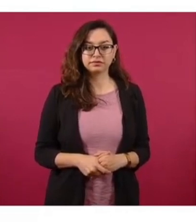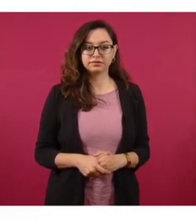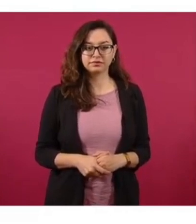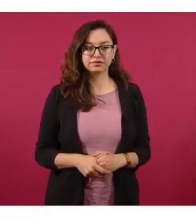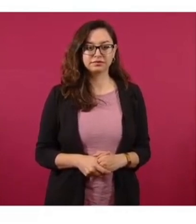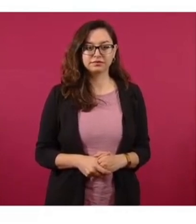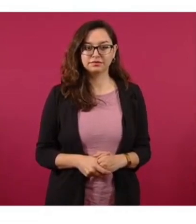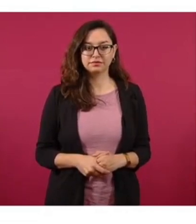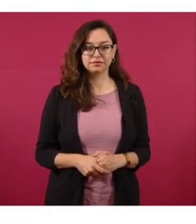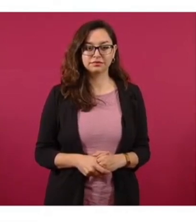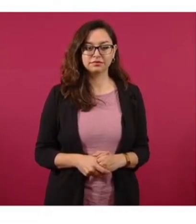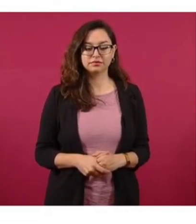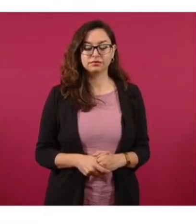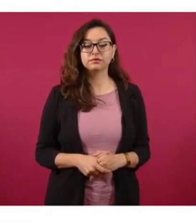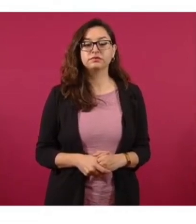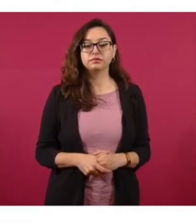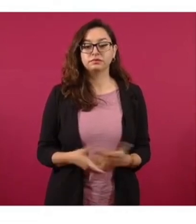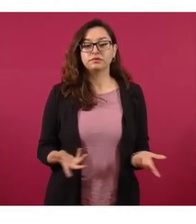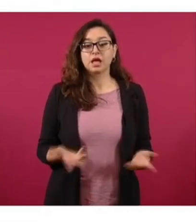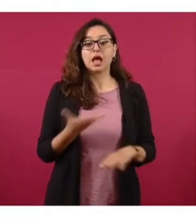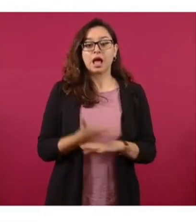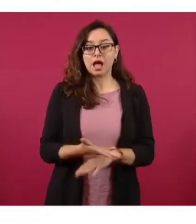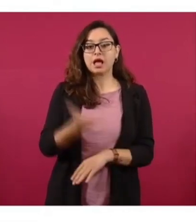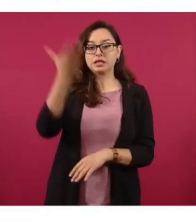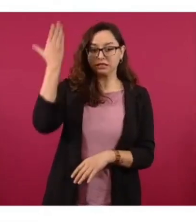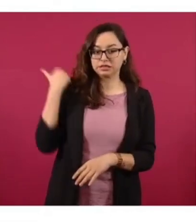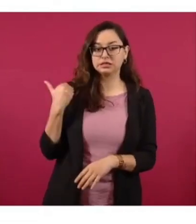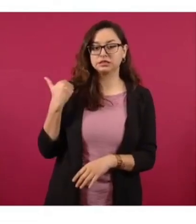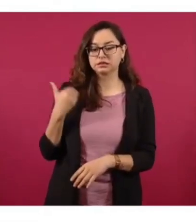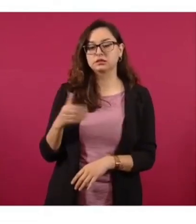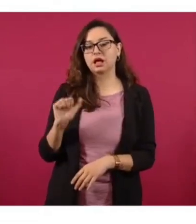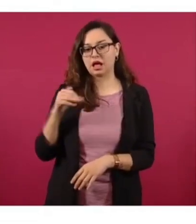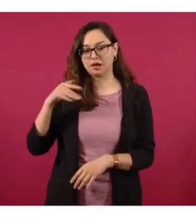Recordar que López Obrador tenía una mujer que ya falleció